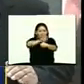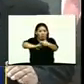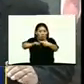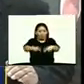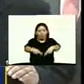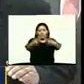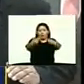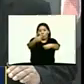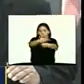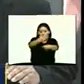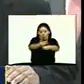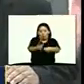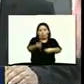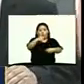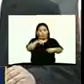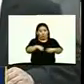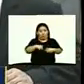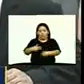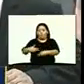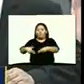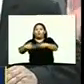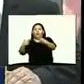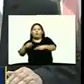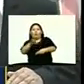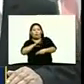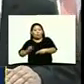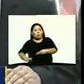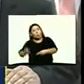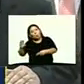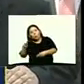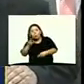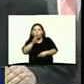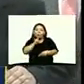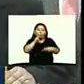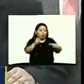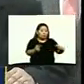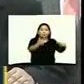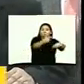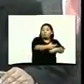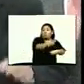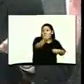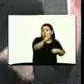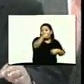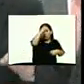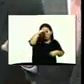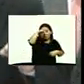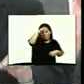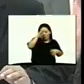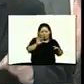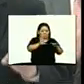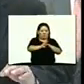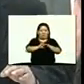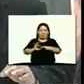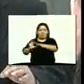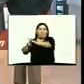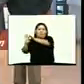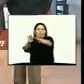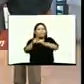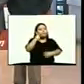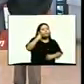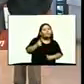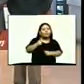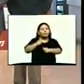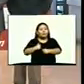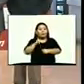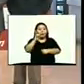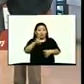Guatemala, otro anillo en la frontera con El Salvador o con Honduras y otro anillo en la frontera con México. Son dispositivos militares. El